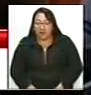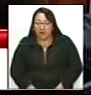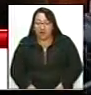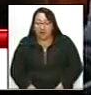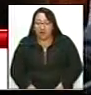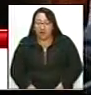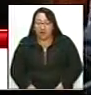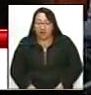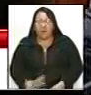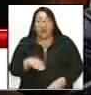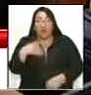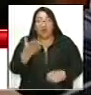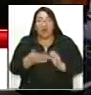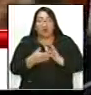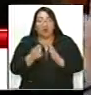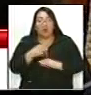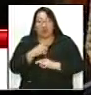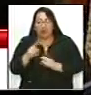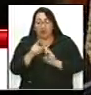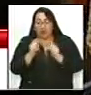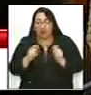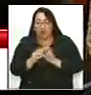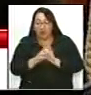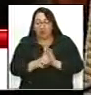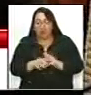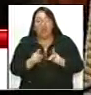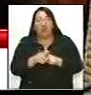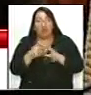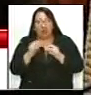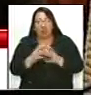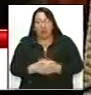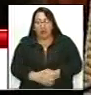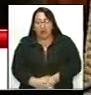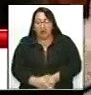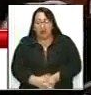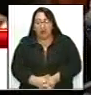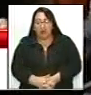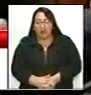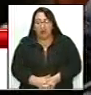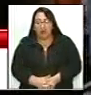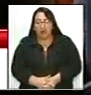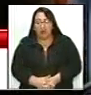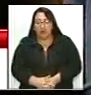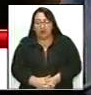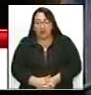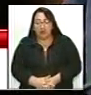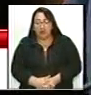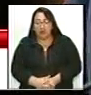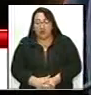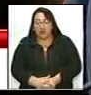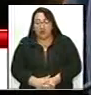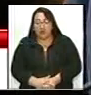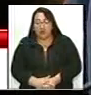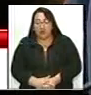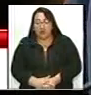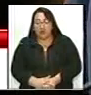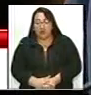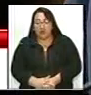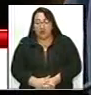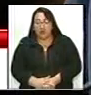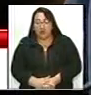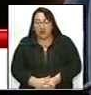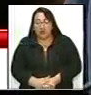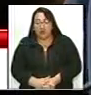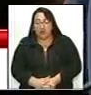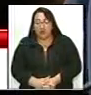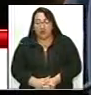denuncia al Tribunal Constitucional y también se pronunció. Sí, es cierto, respecto